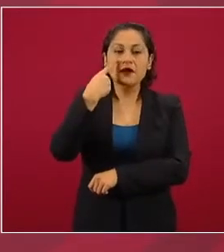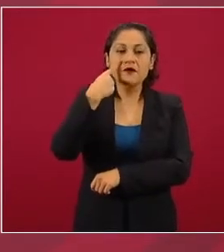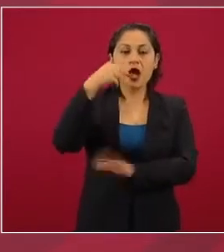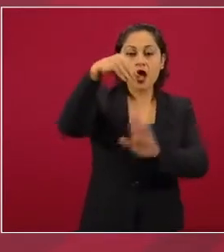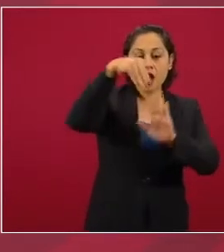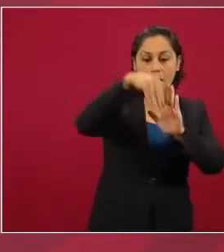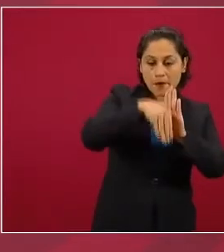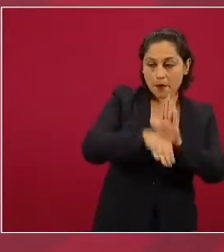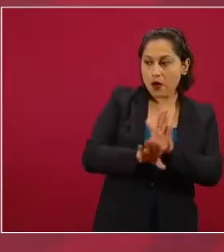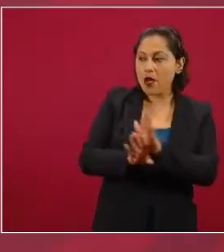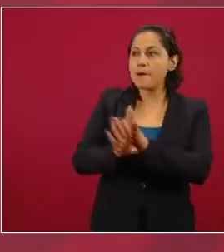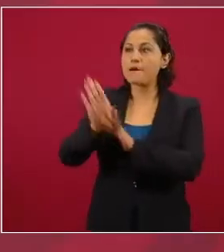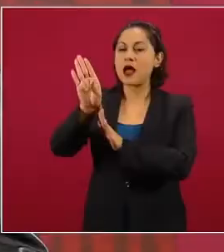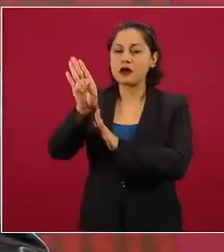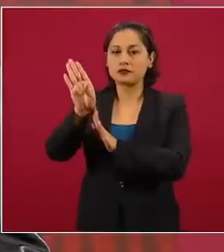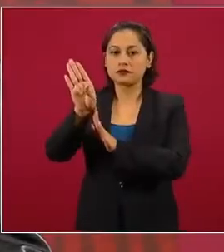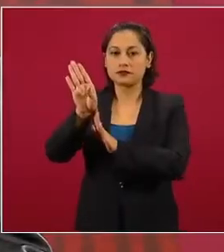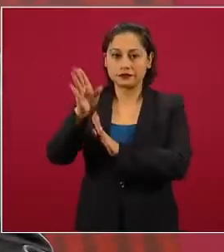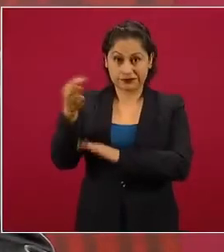recuperándose la economía